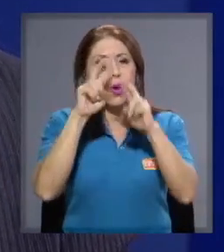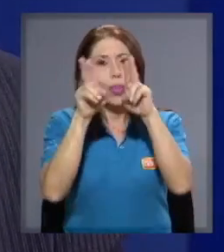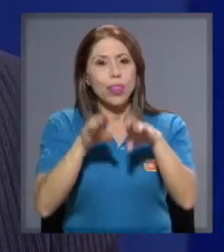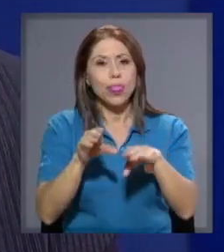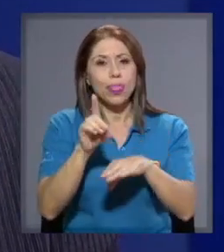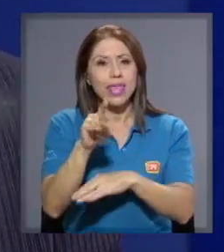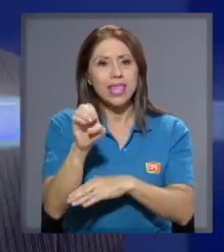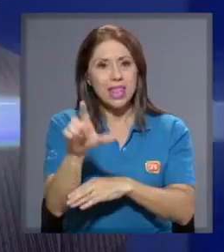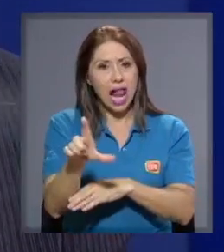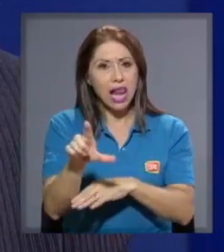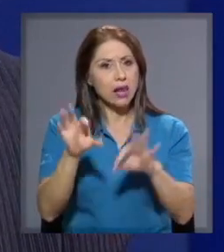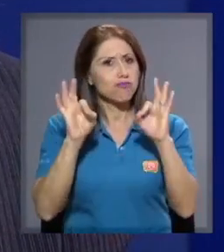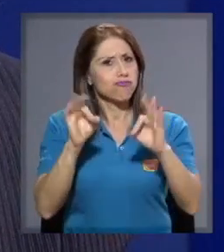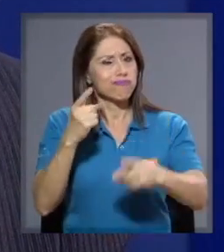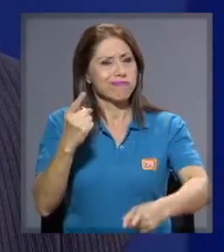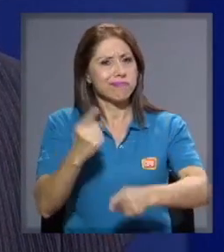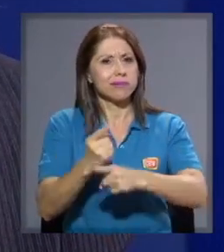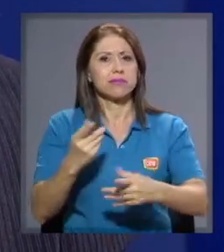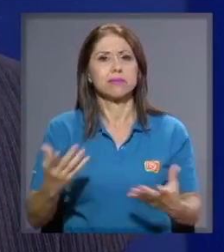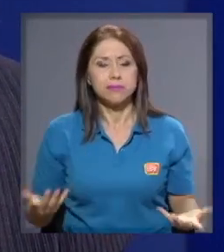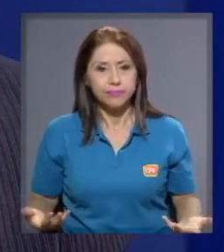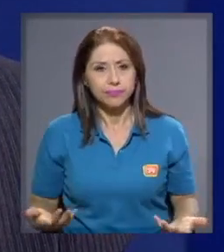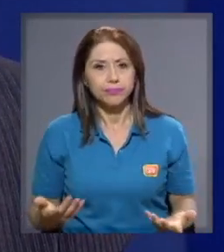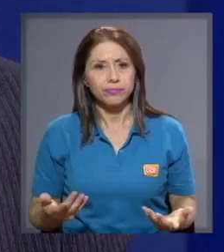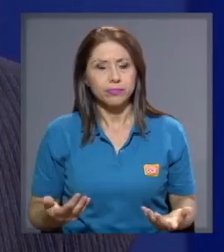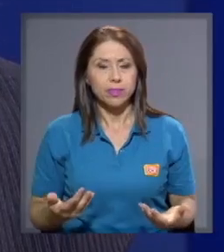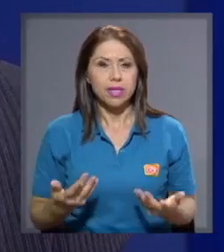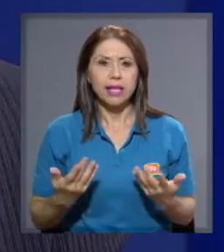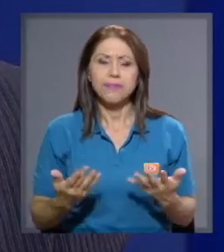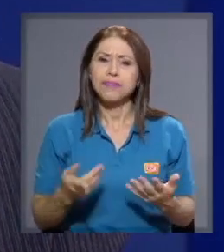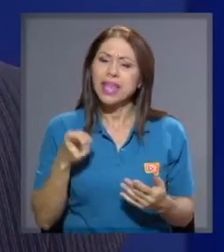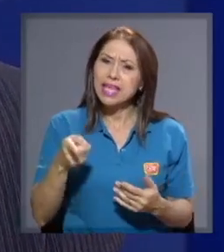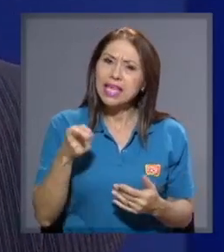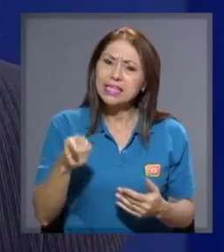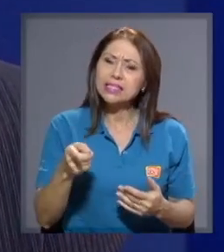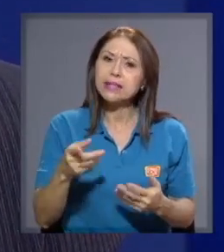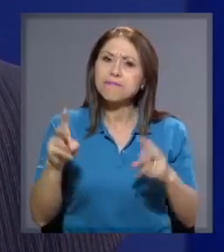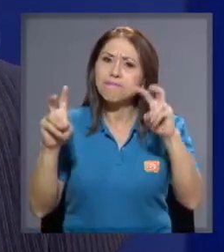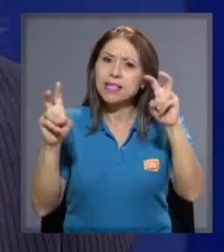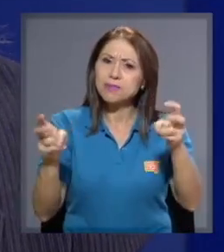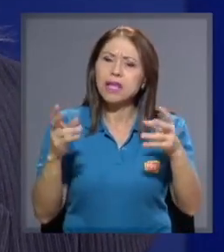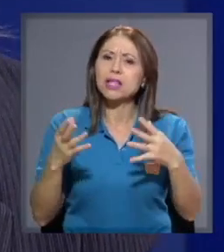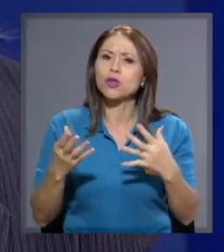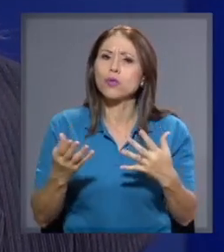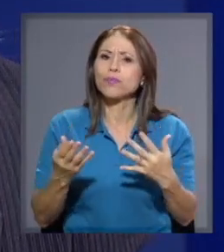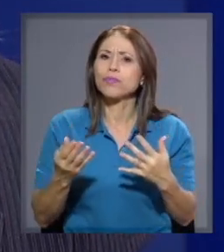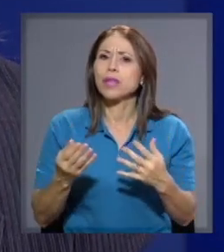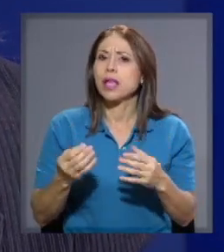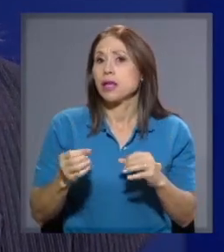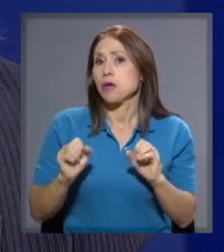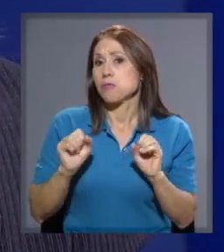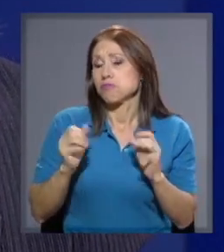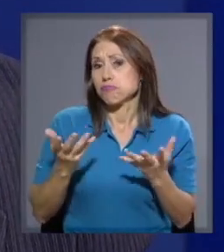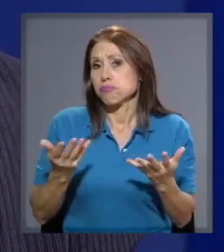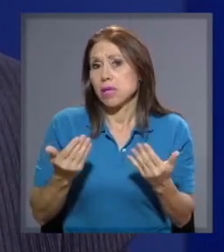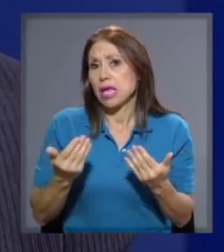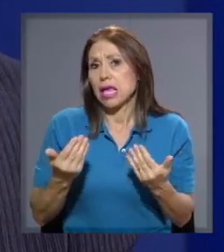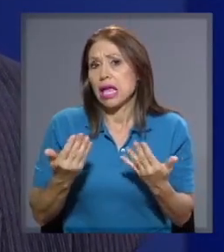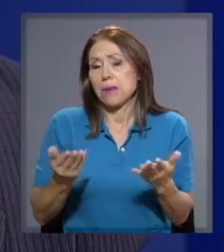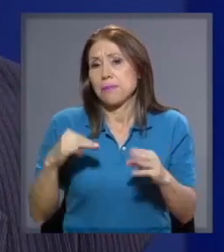asertivamente que en ese en ese aspecto que apoyo podrá contar del